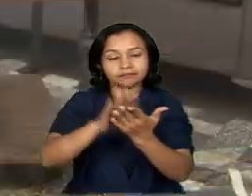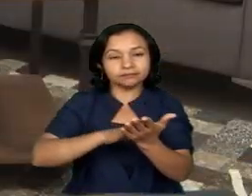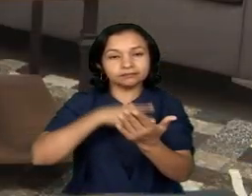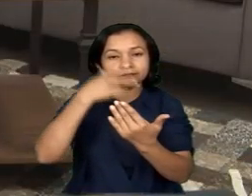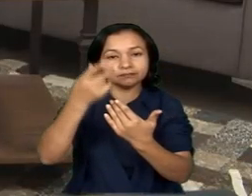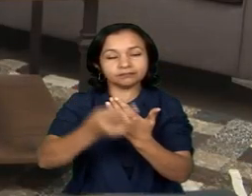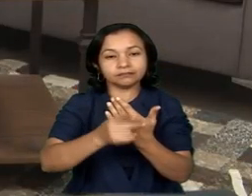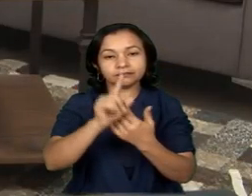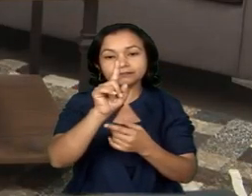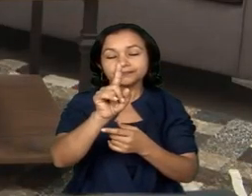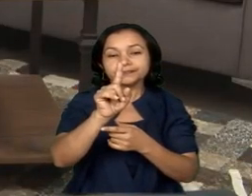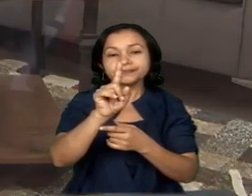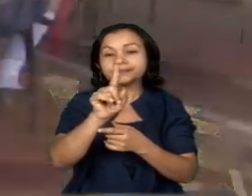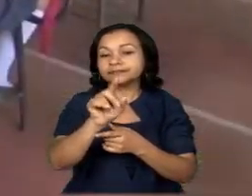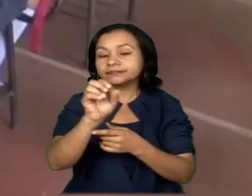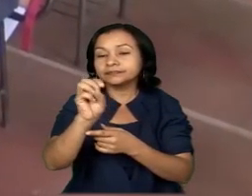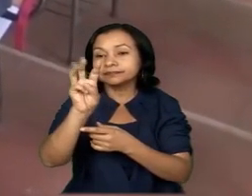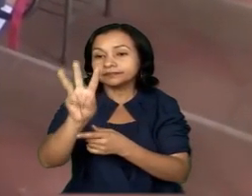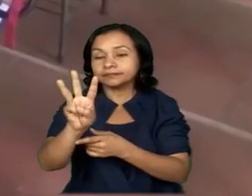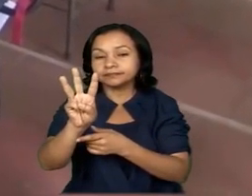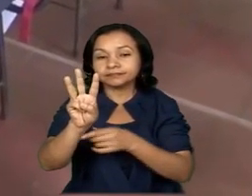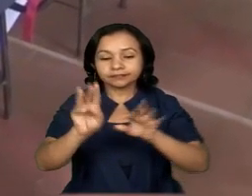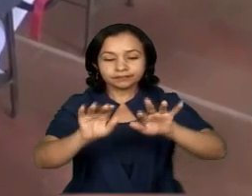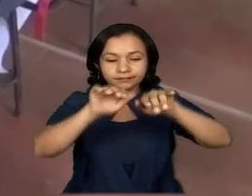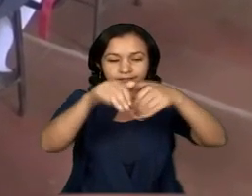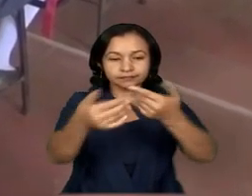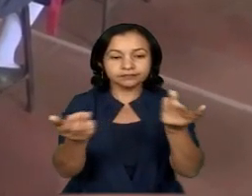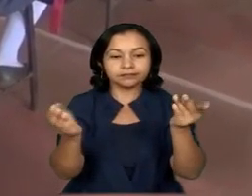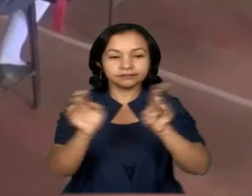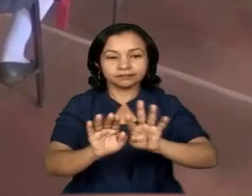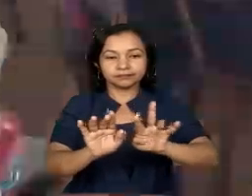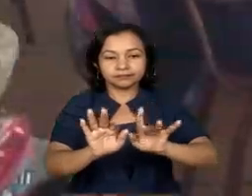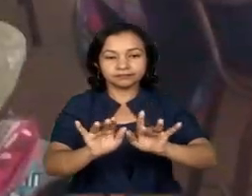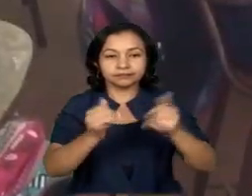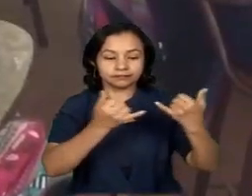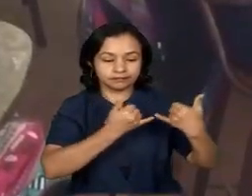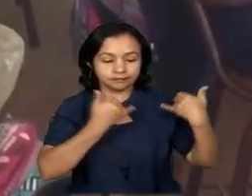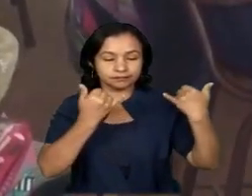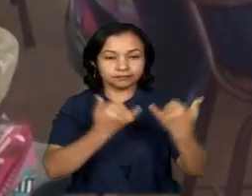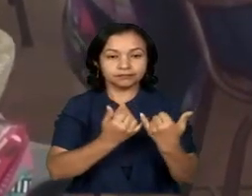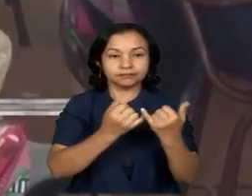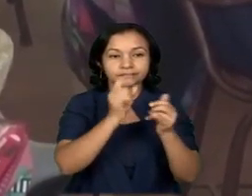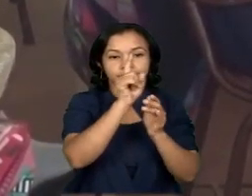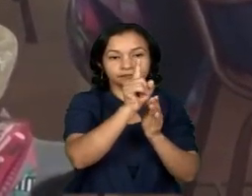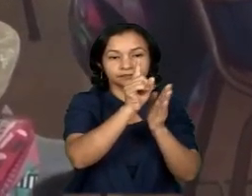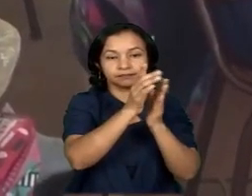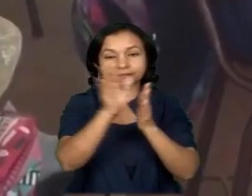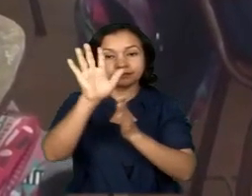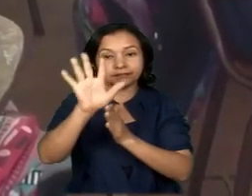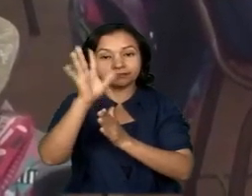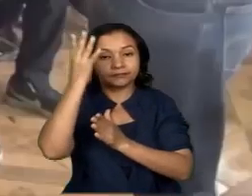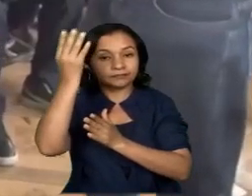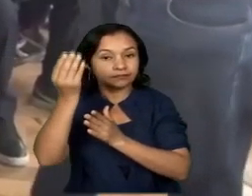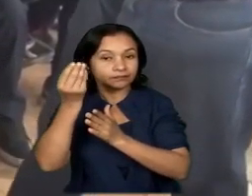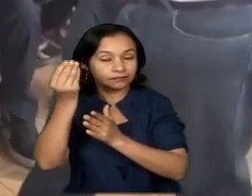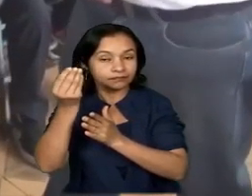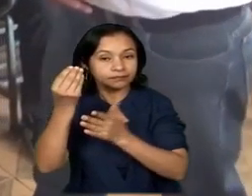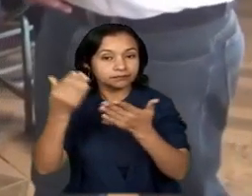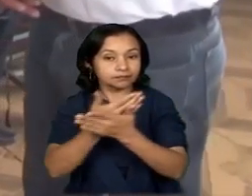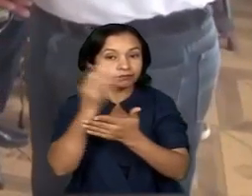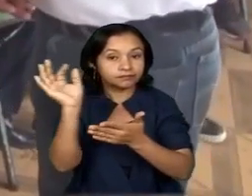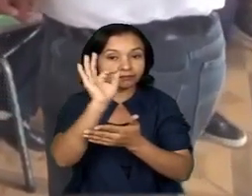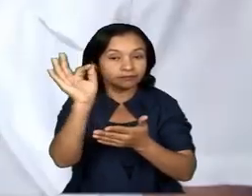de 103 aulas digitales disponibles para institutos de secundaria. El aula digital significa una modalidad